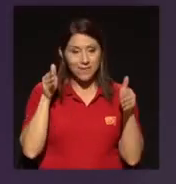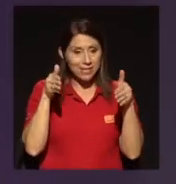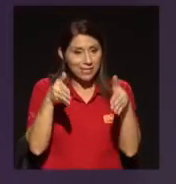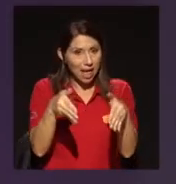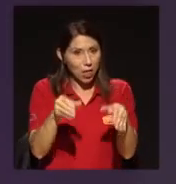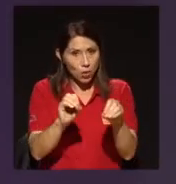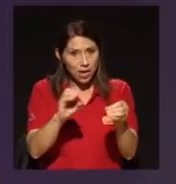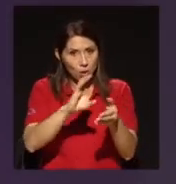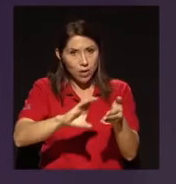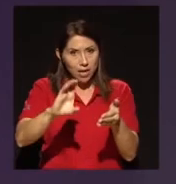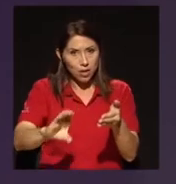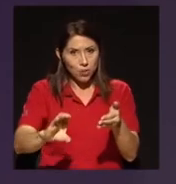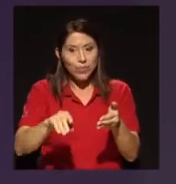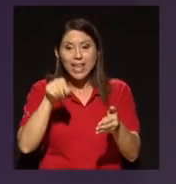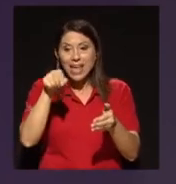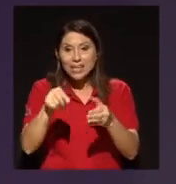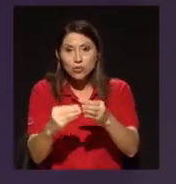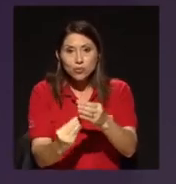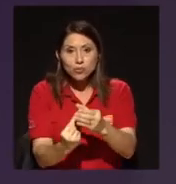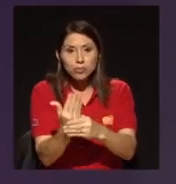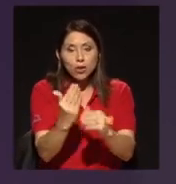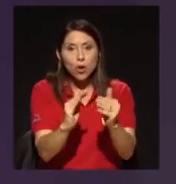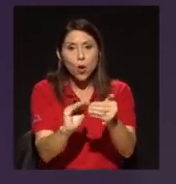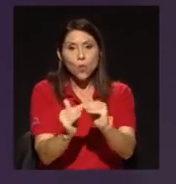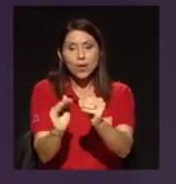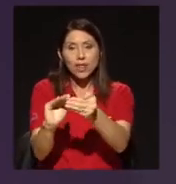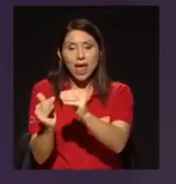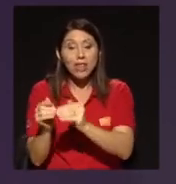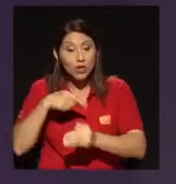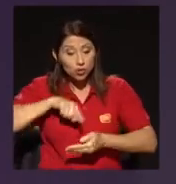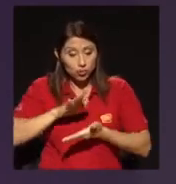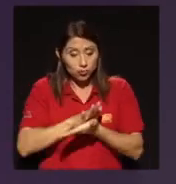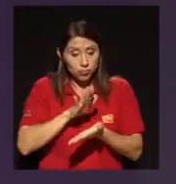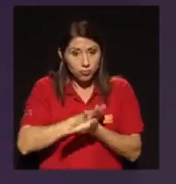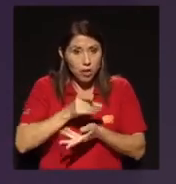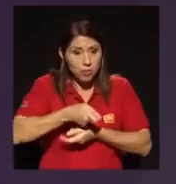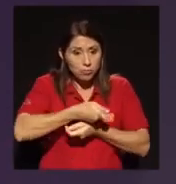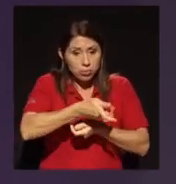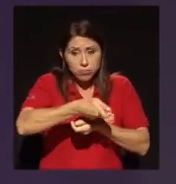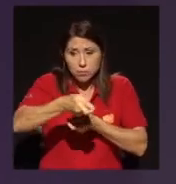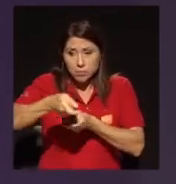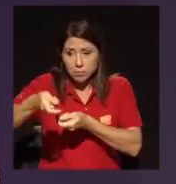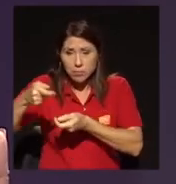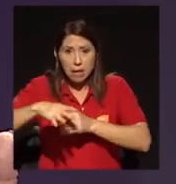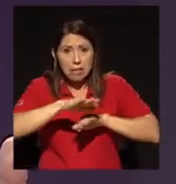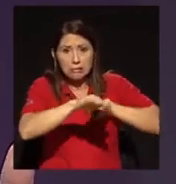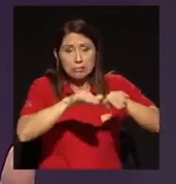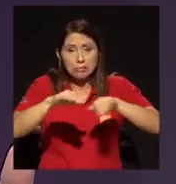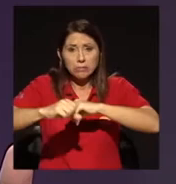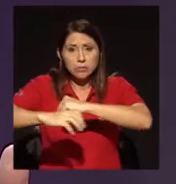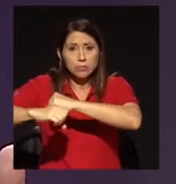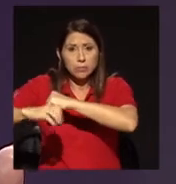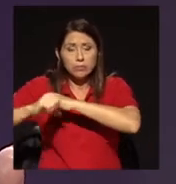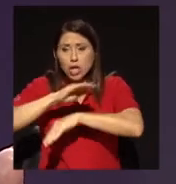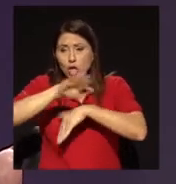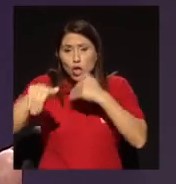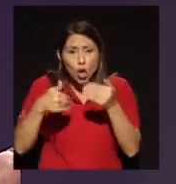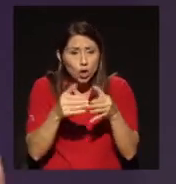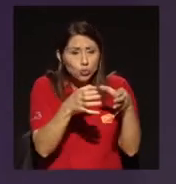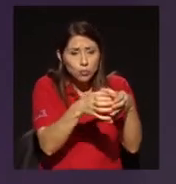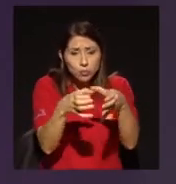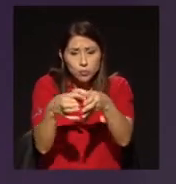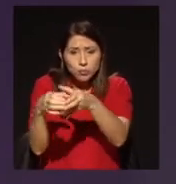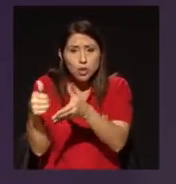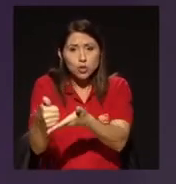la comunidad. Hicimos volanteadas, nos ayudaron todas las fuerzas vivas que habían por ahí,